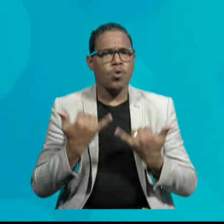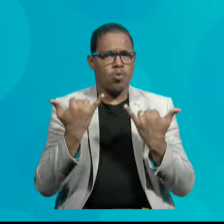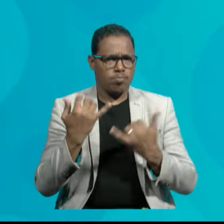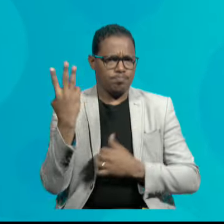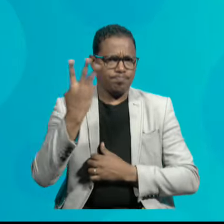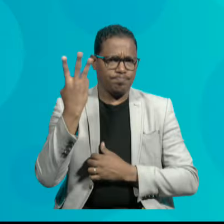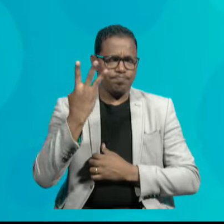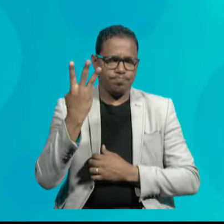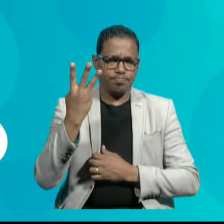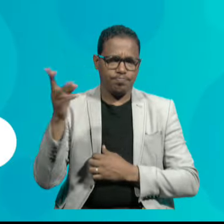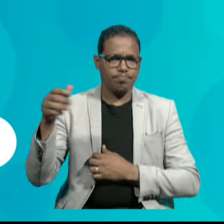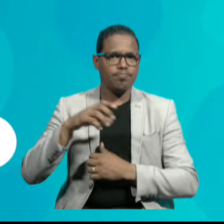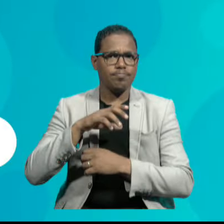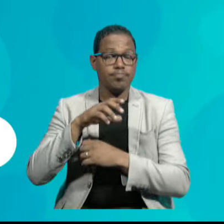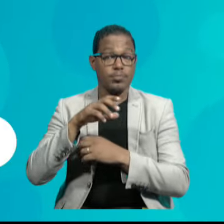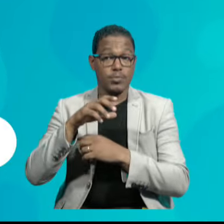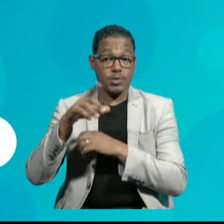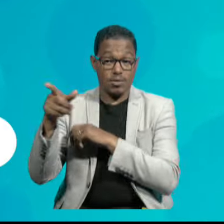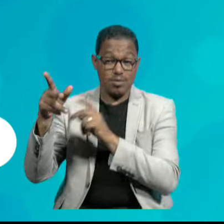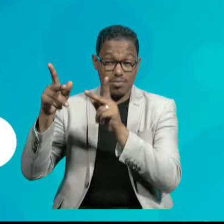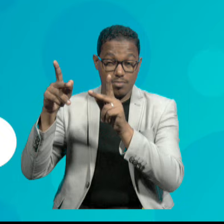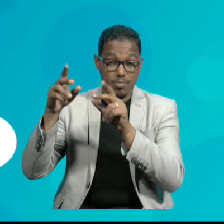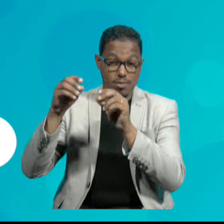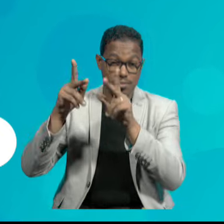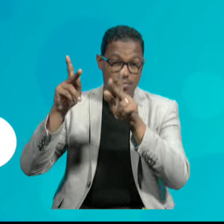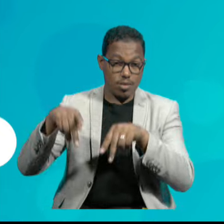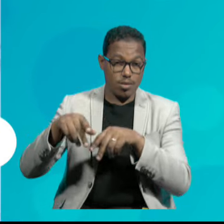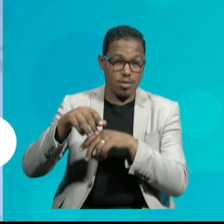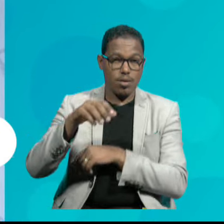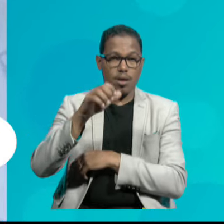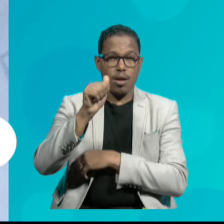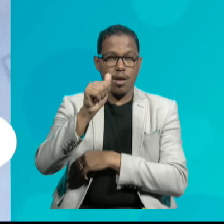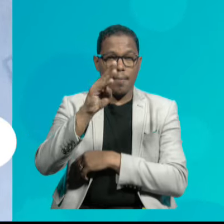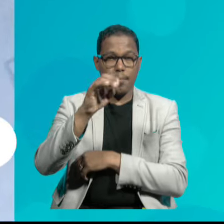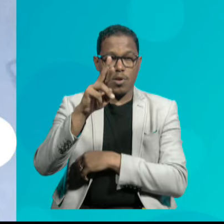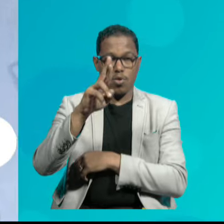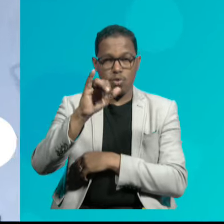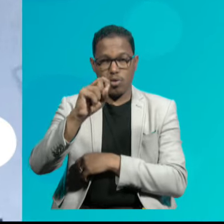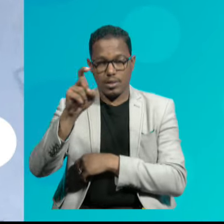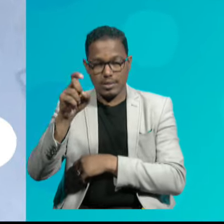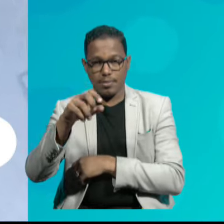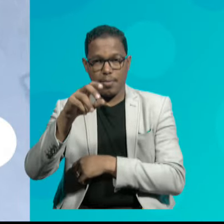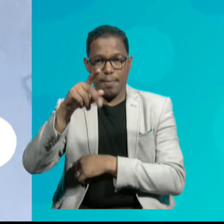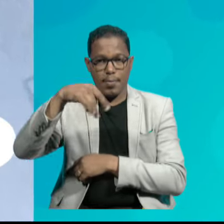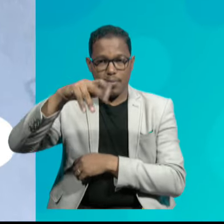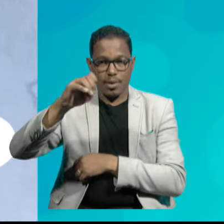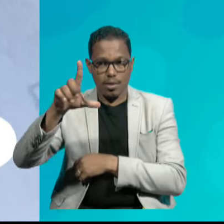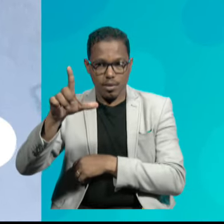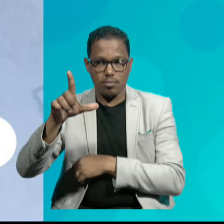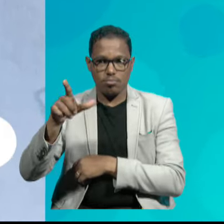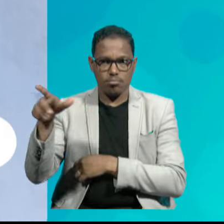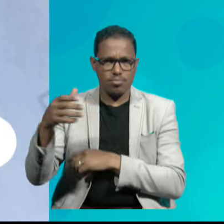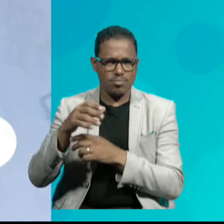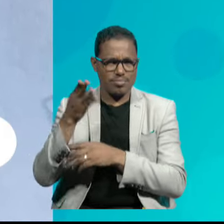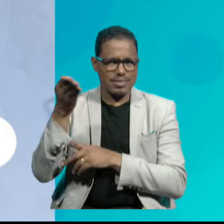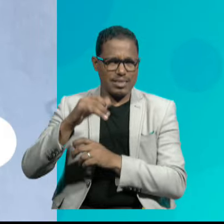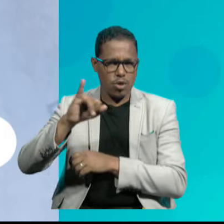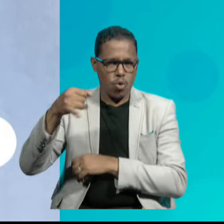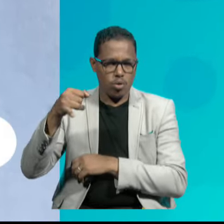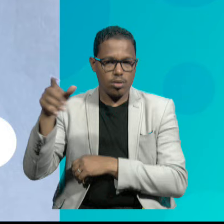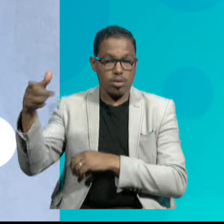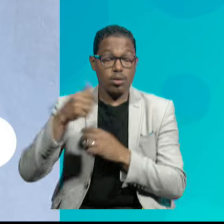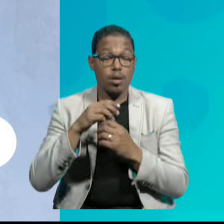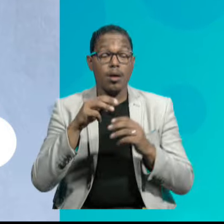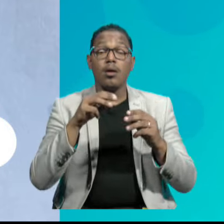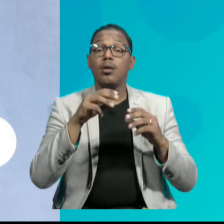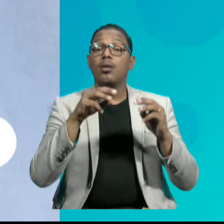en España el capo Joel Albiorix Pimentel, alias La Jota, acusado de amenazar a la Procuradora General de la República, Miriam Germán Brito, además